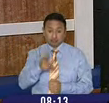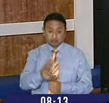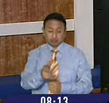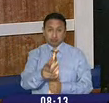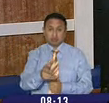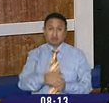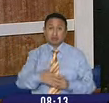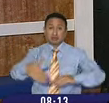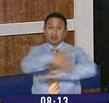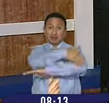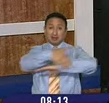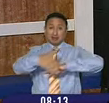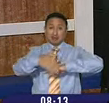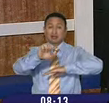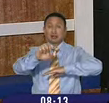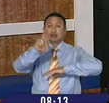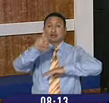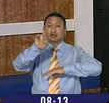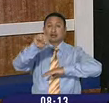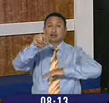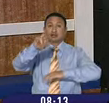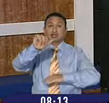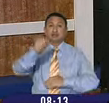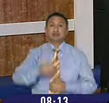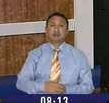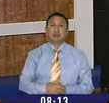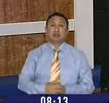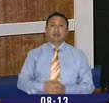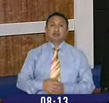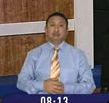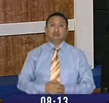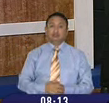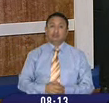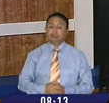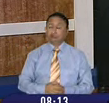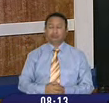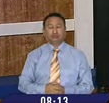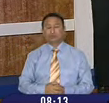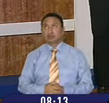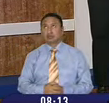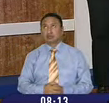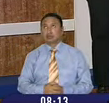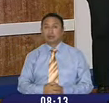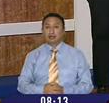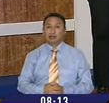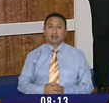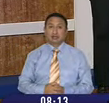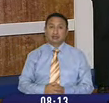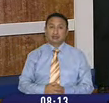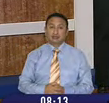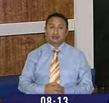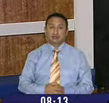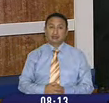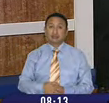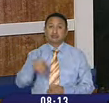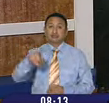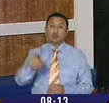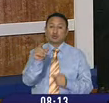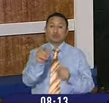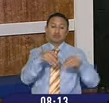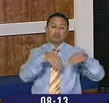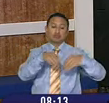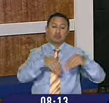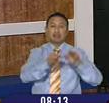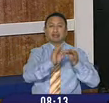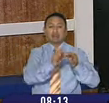General Enríquez, me parece que es la vía que sale de la autopista. Oiga, qué terrible, qué terrible. Vías que han pavimentado una parte, otra